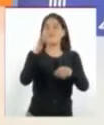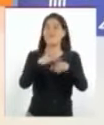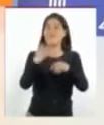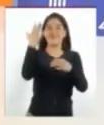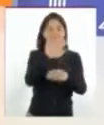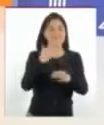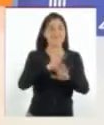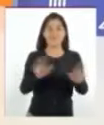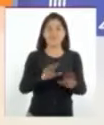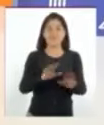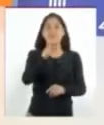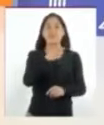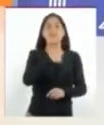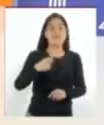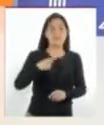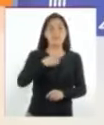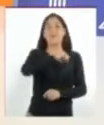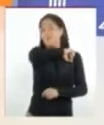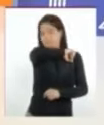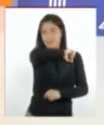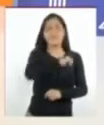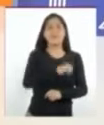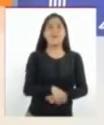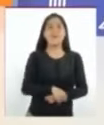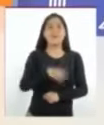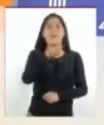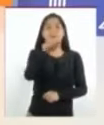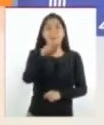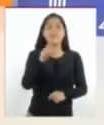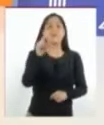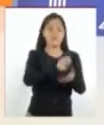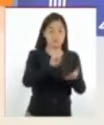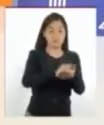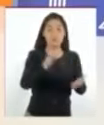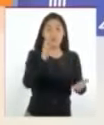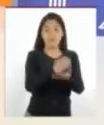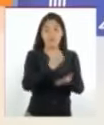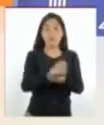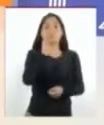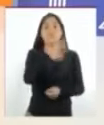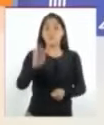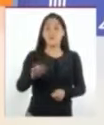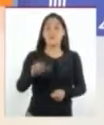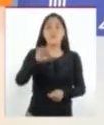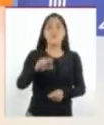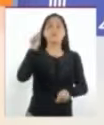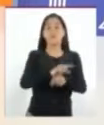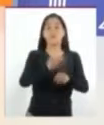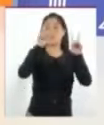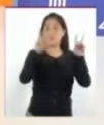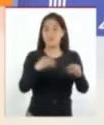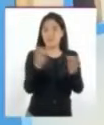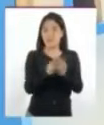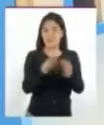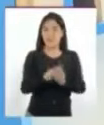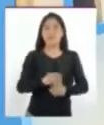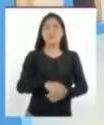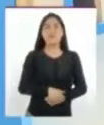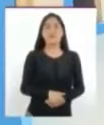y realizar el estornudo de etiqueta. Anoten en la parte superior de su cuaderno la fecha y el tema de la sesión del día de